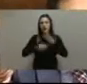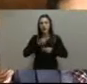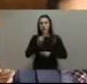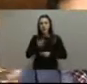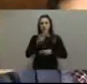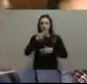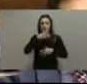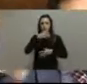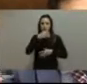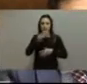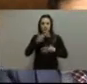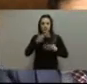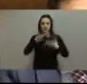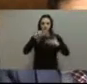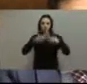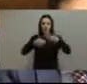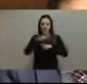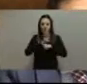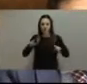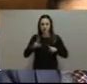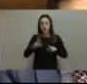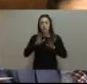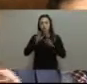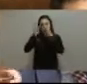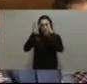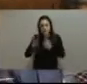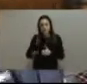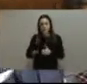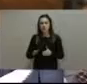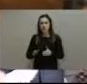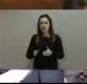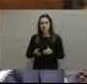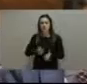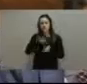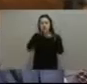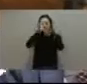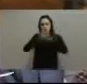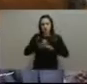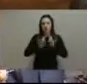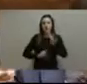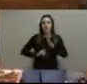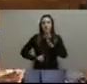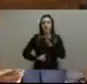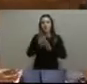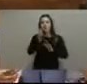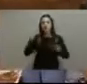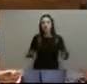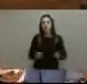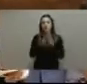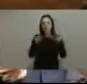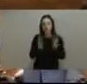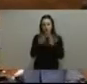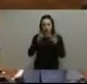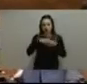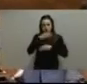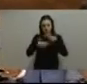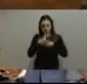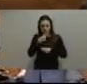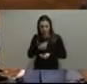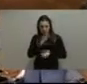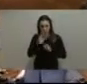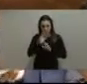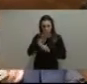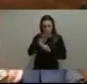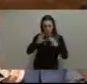mis palabras. Pero usted hizo mención al informe de Progreso Social, que es sobre lo que versa la pregunta, y usted, vuelvo a repetir, sabe